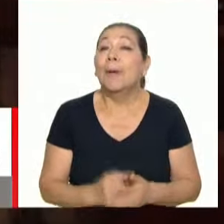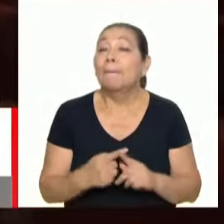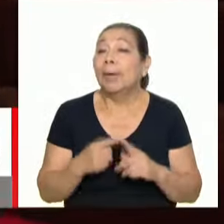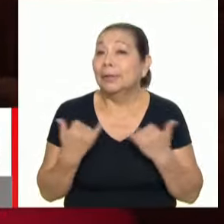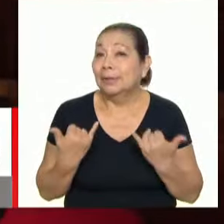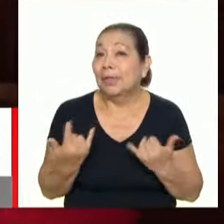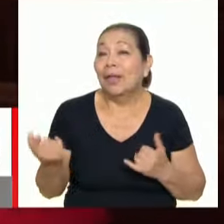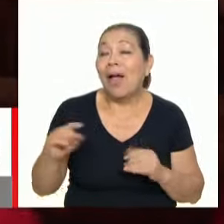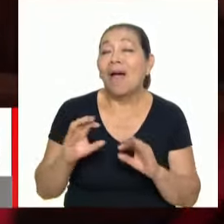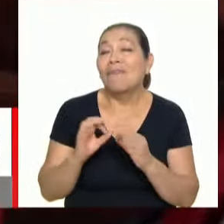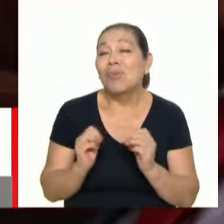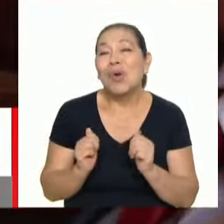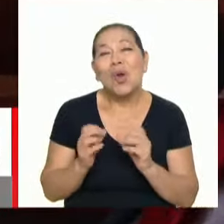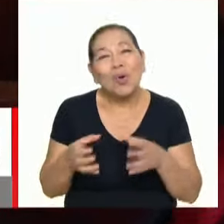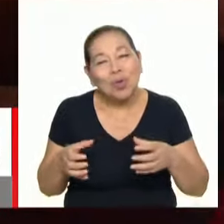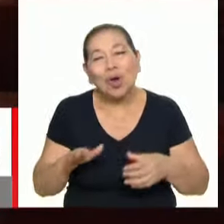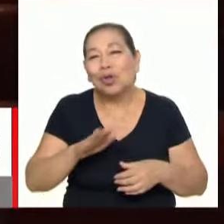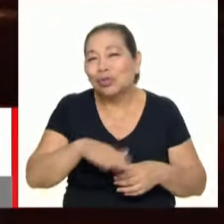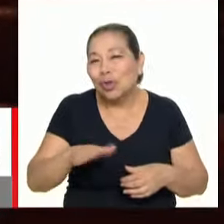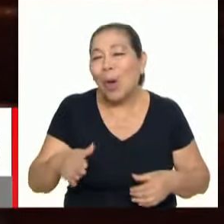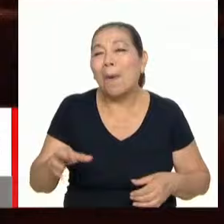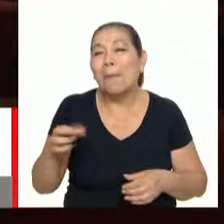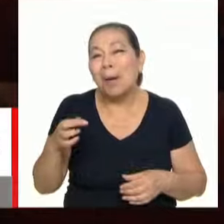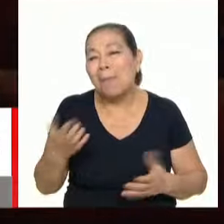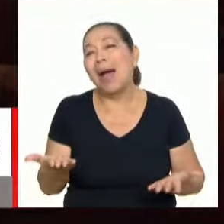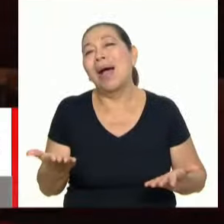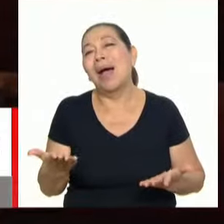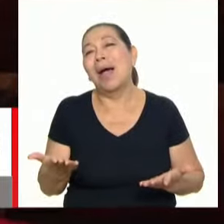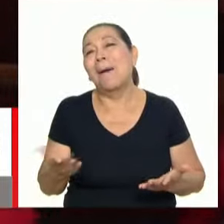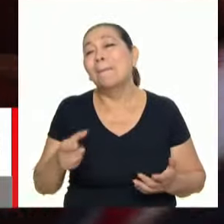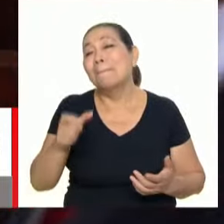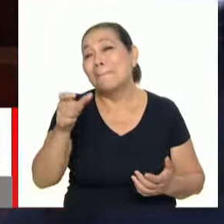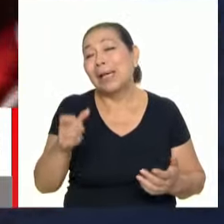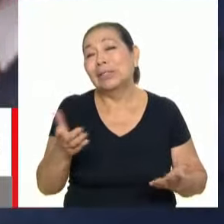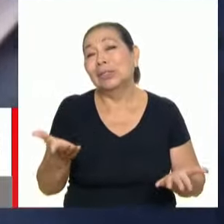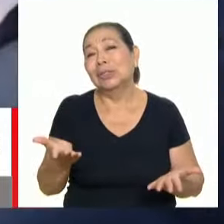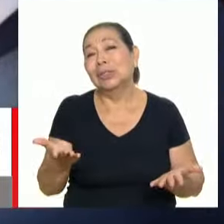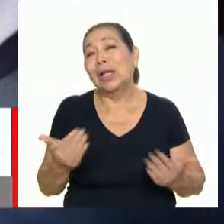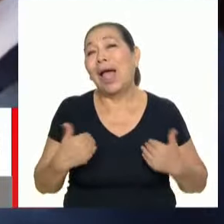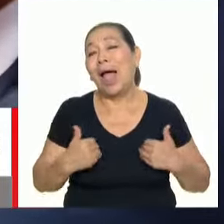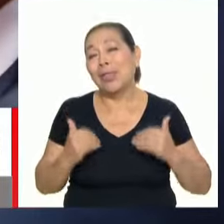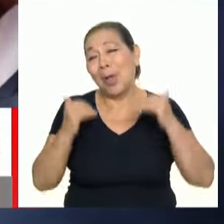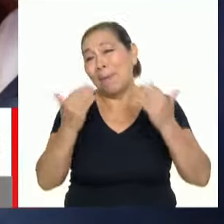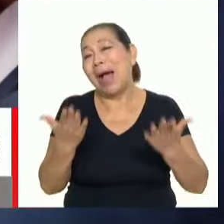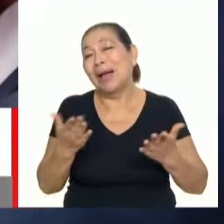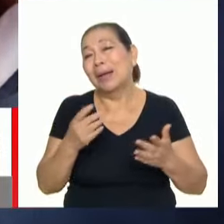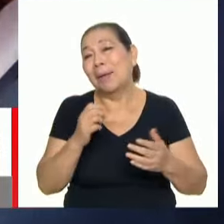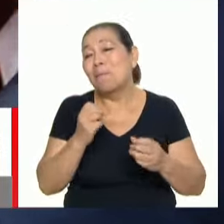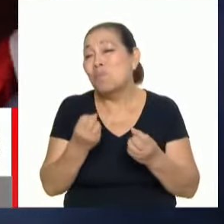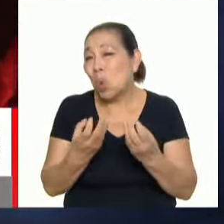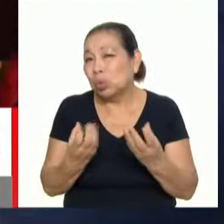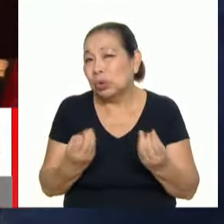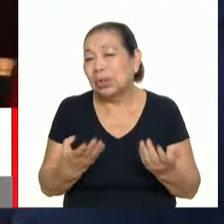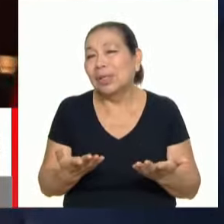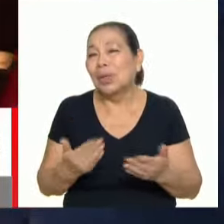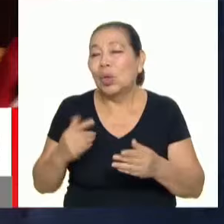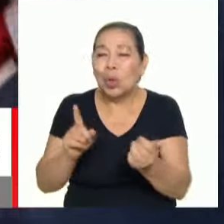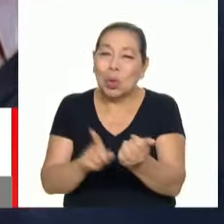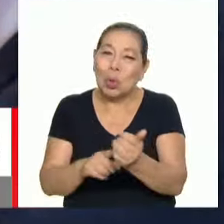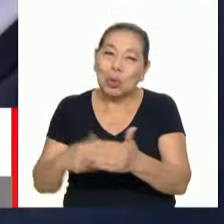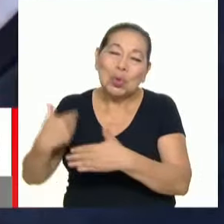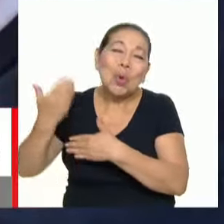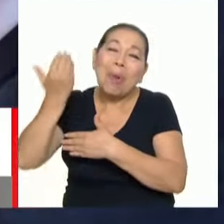fecha siempre vienen familias enteras, niños con sus padres, personas de la tercera edad también vienen mucho por la tradición